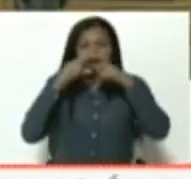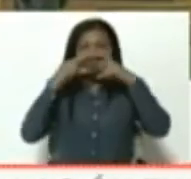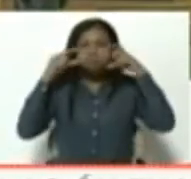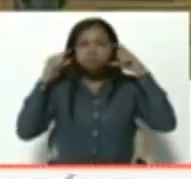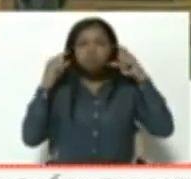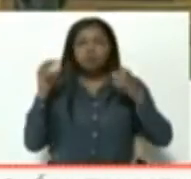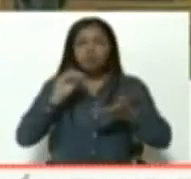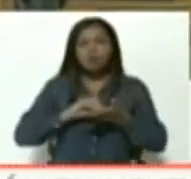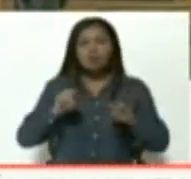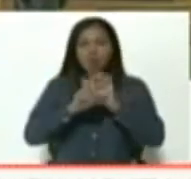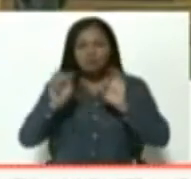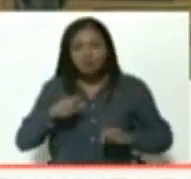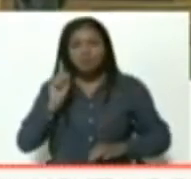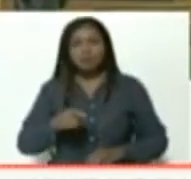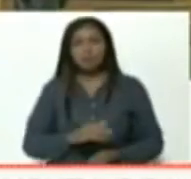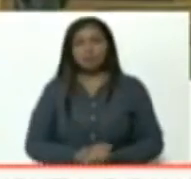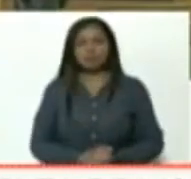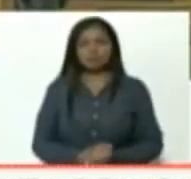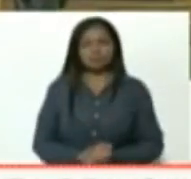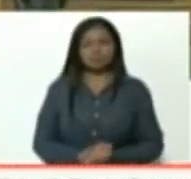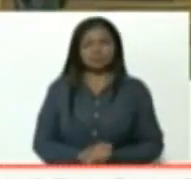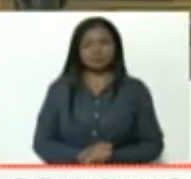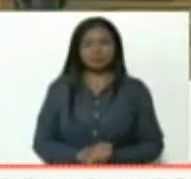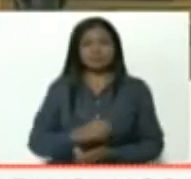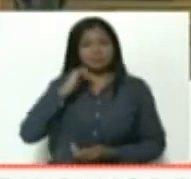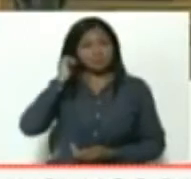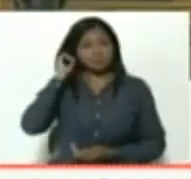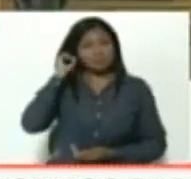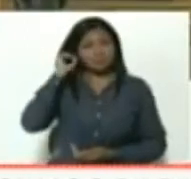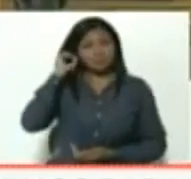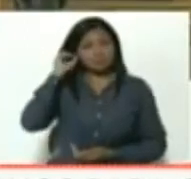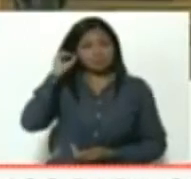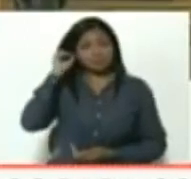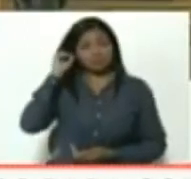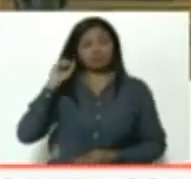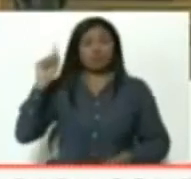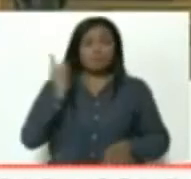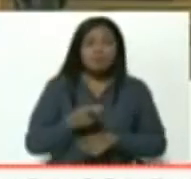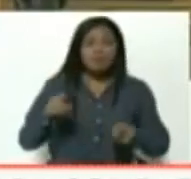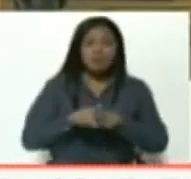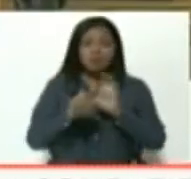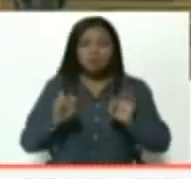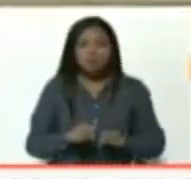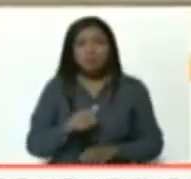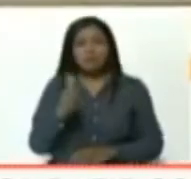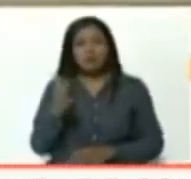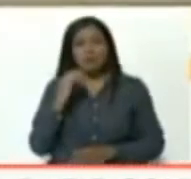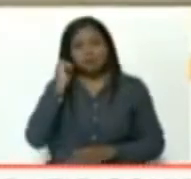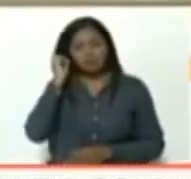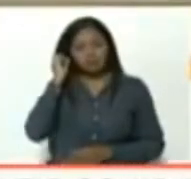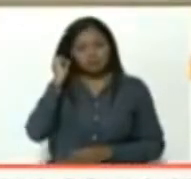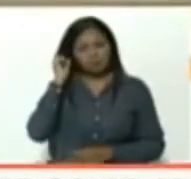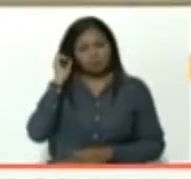tapabocas para acceder al sistema metro o a los ferrocarriles del país fue cumplida de manera casi absoluta en